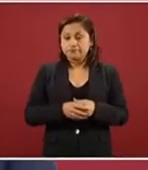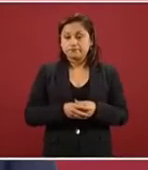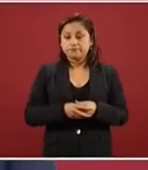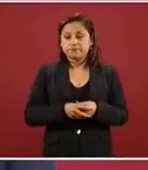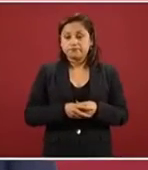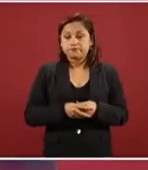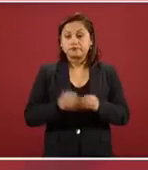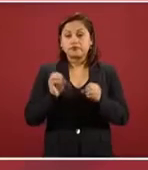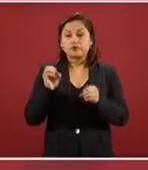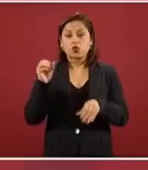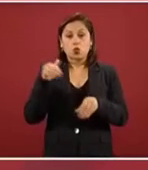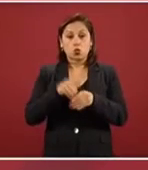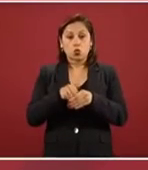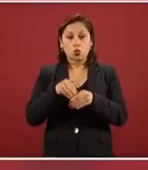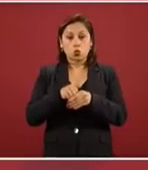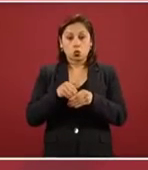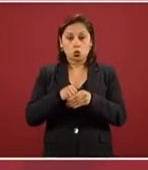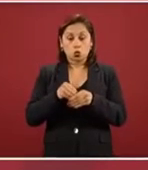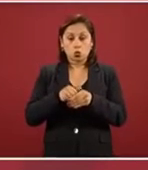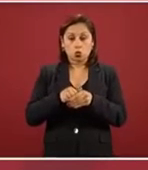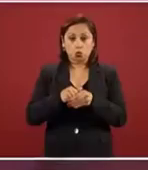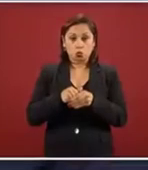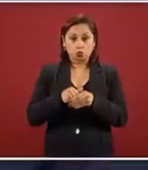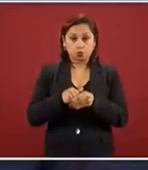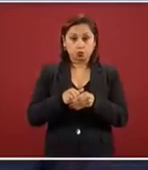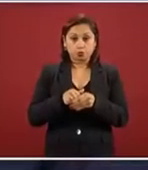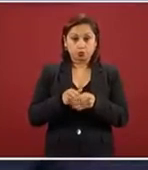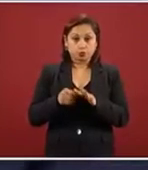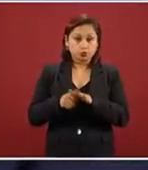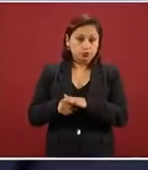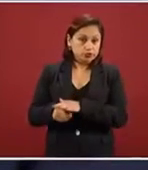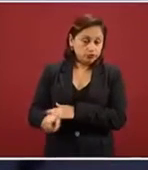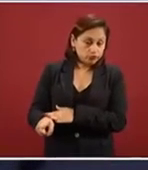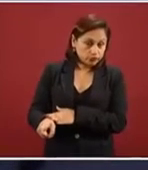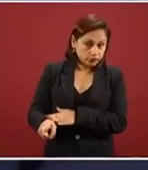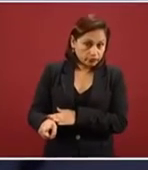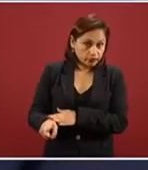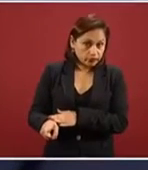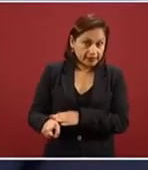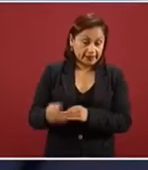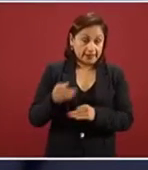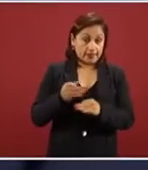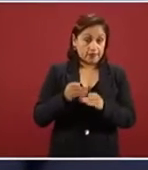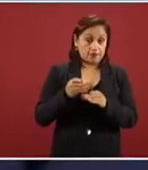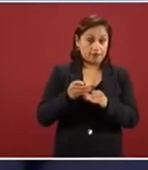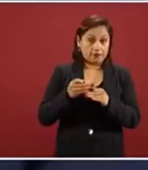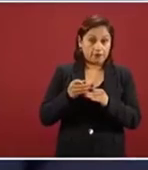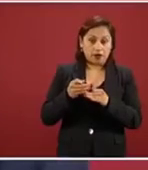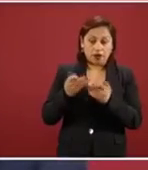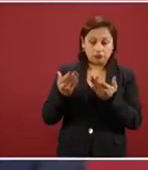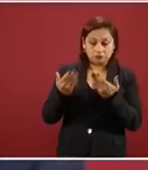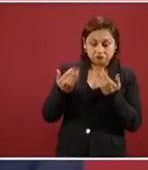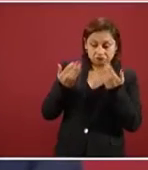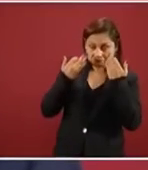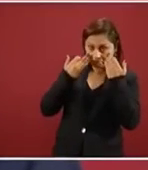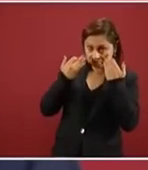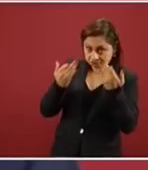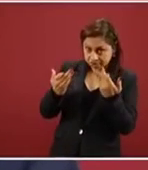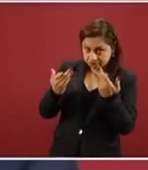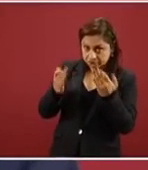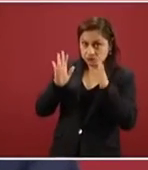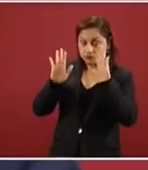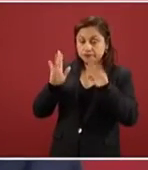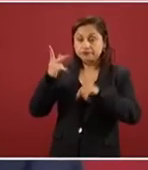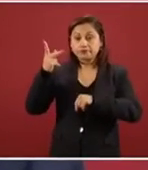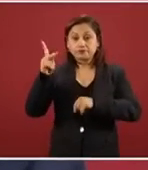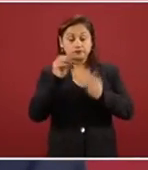en sobres, no sabemos de eso, pero lo que está documentado es